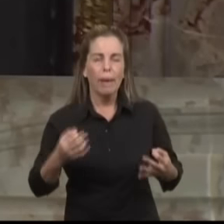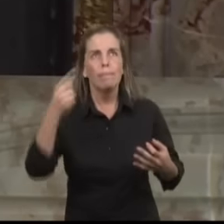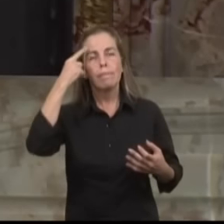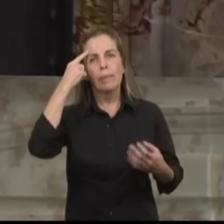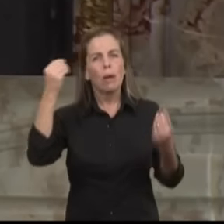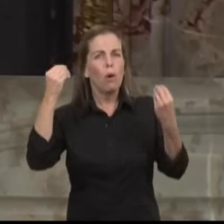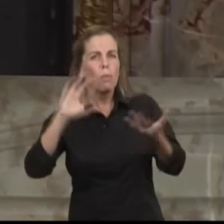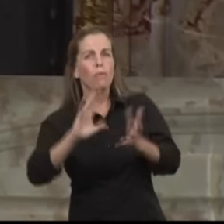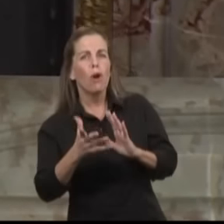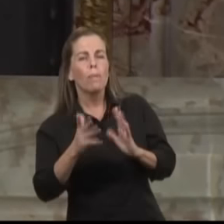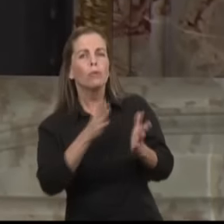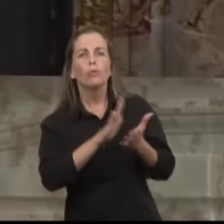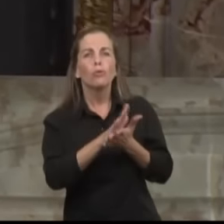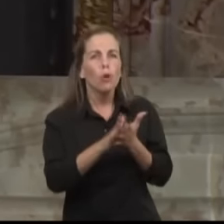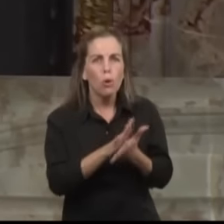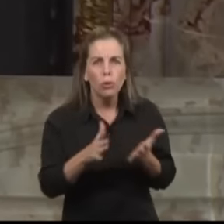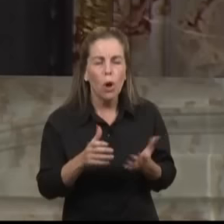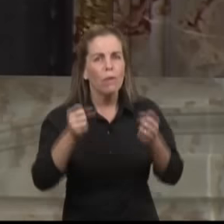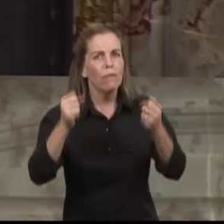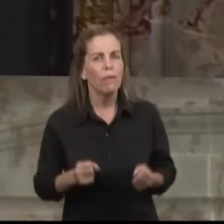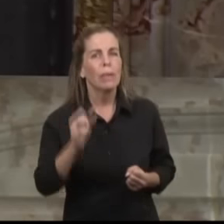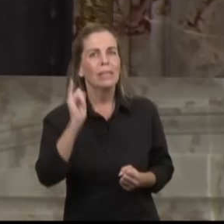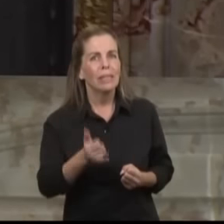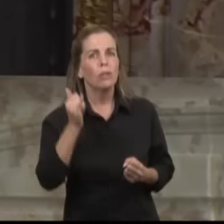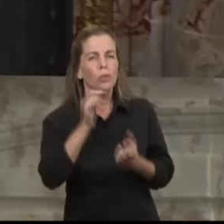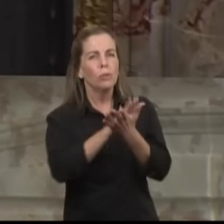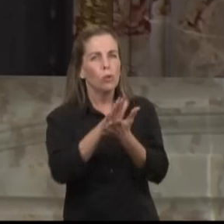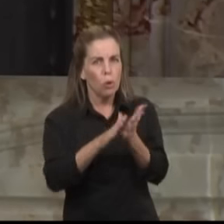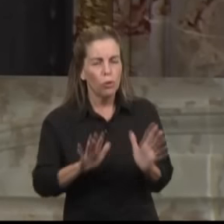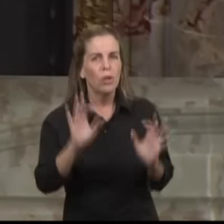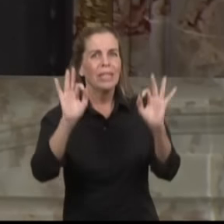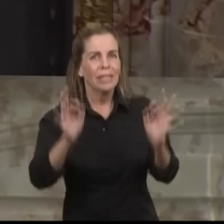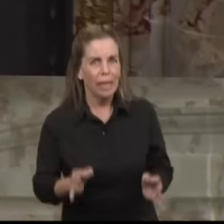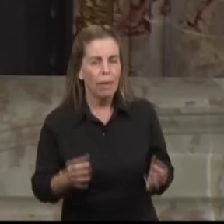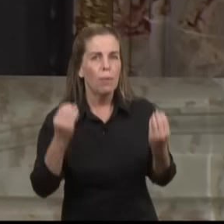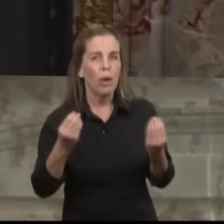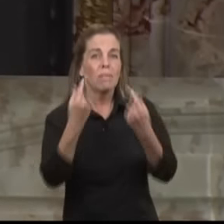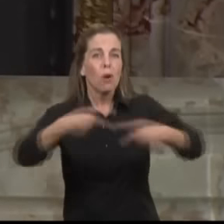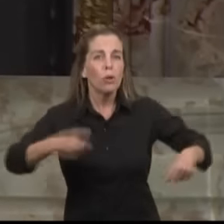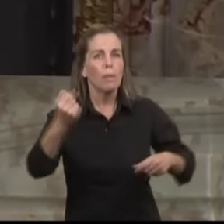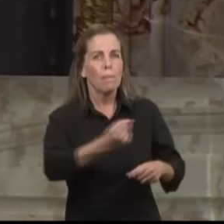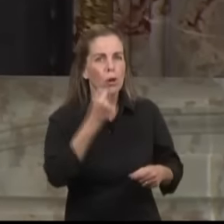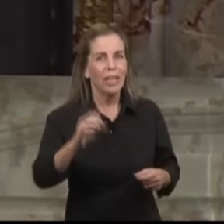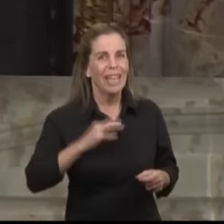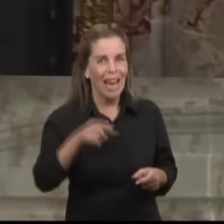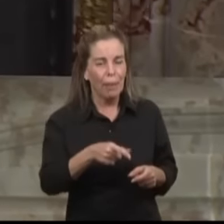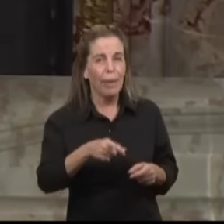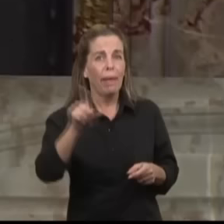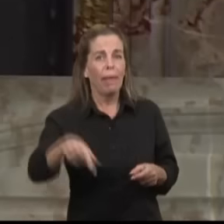camino y ser firmes a la hora de recorrerlo, entendiendo que nada valioso en la vida ocurre de la noche a la